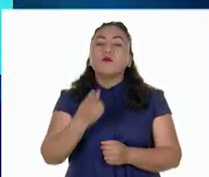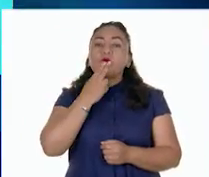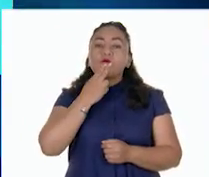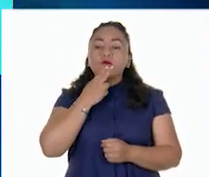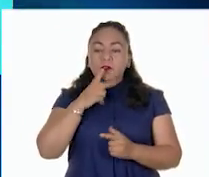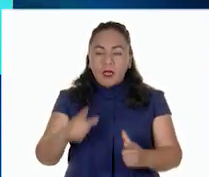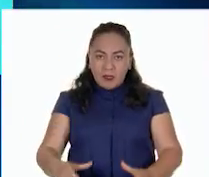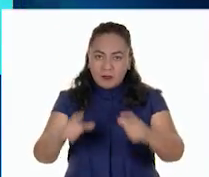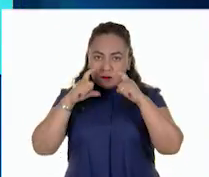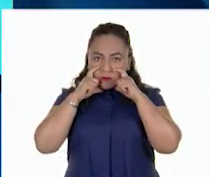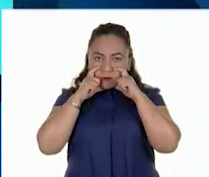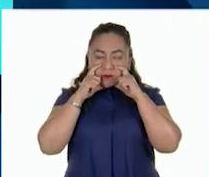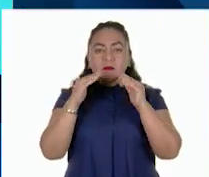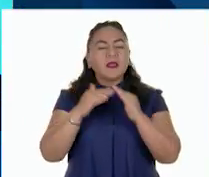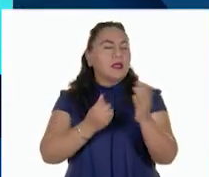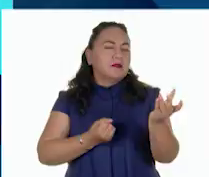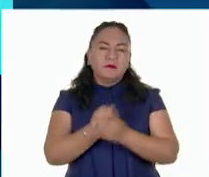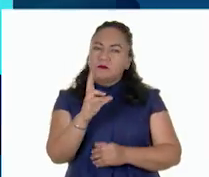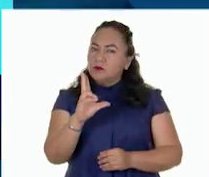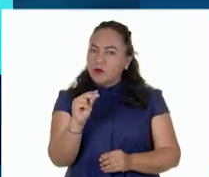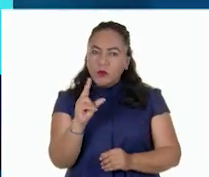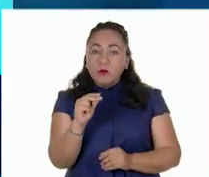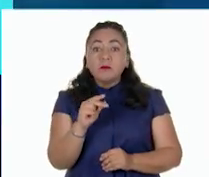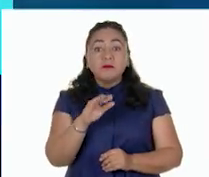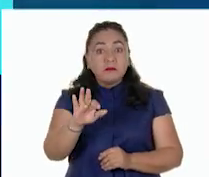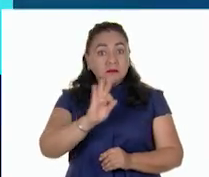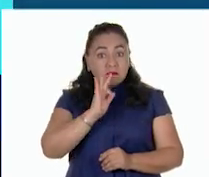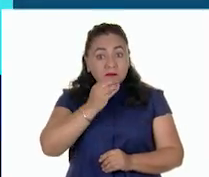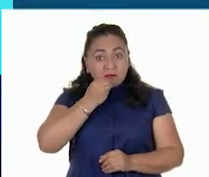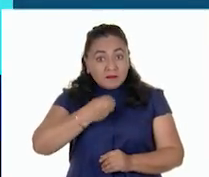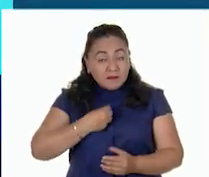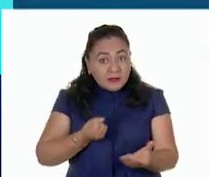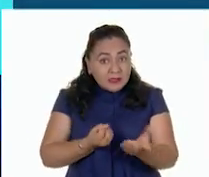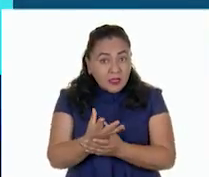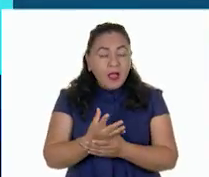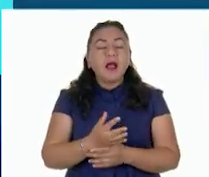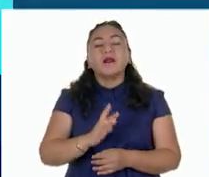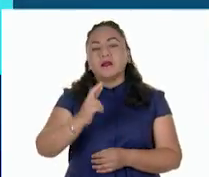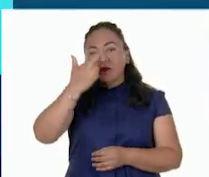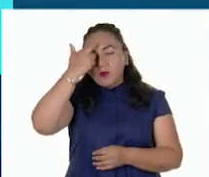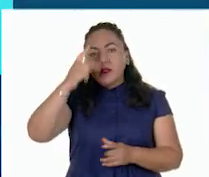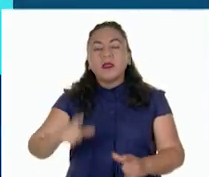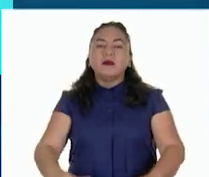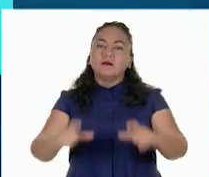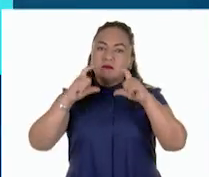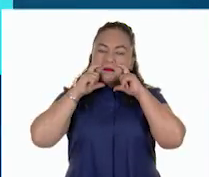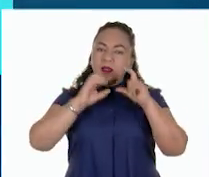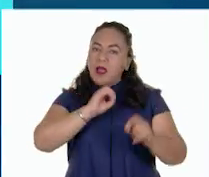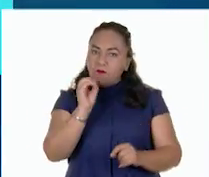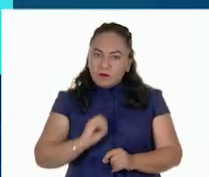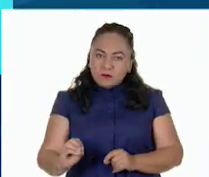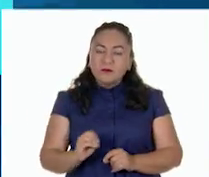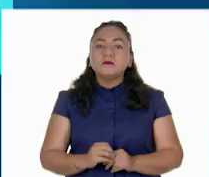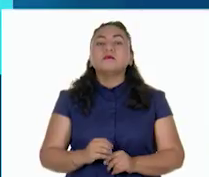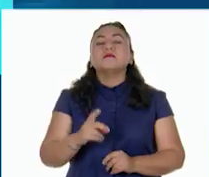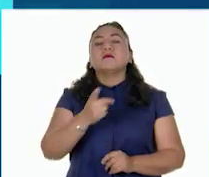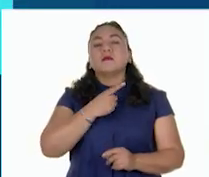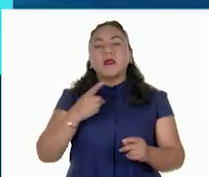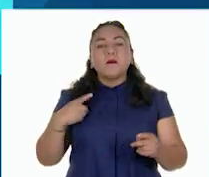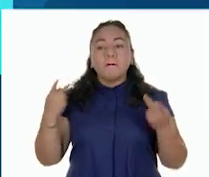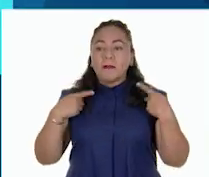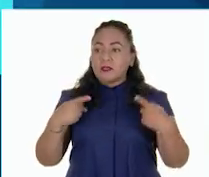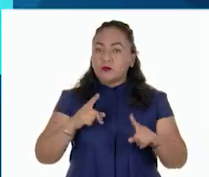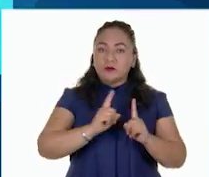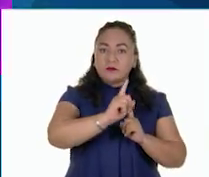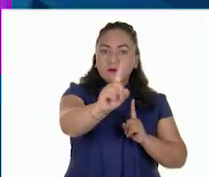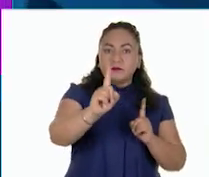Utiliza cubrebocas. No salgas de casa. Si tienes que hacerlo, recuerda que es obligatorio utilizarlo. Mantén una distancia mínima de un metro